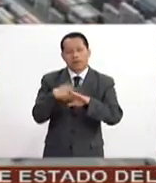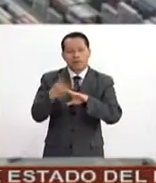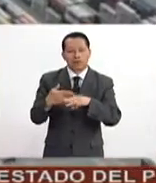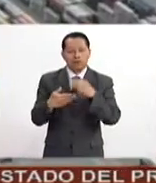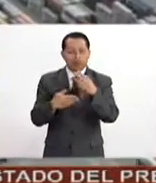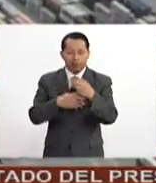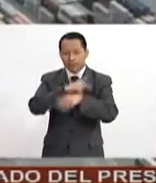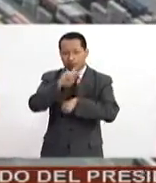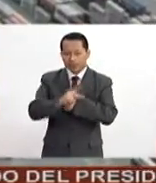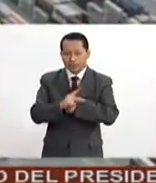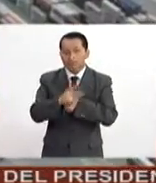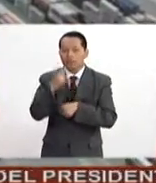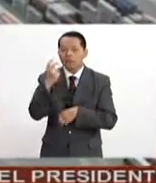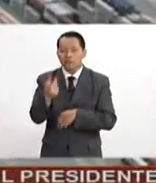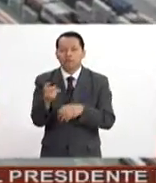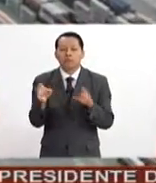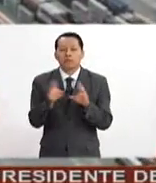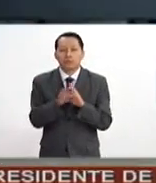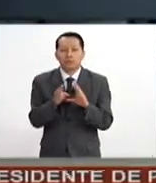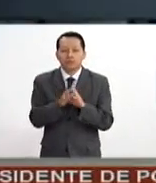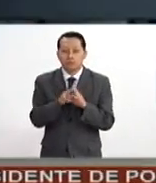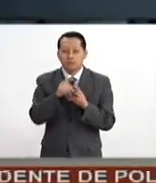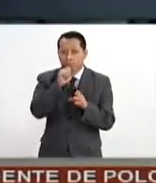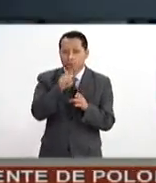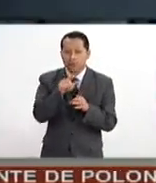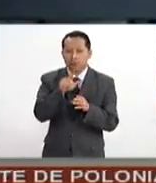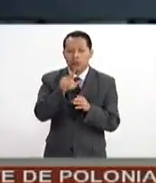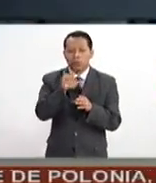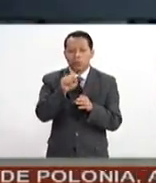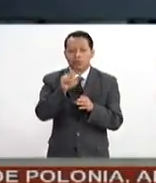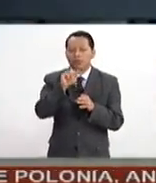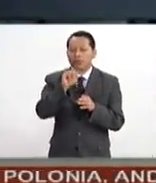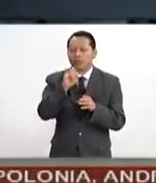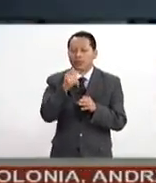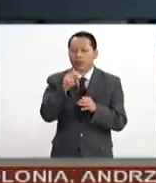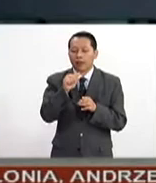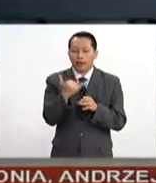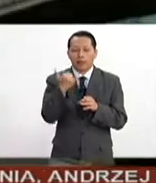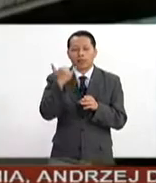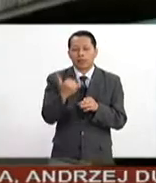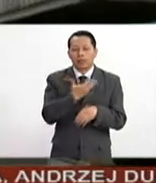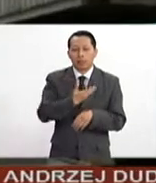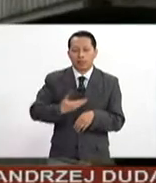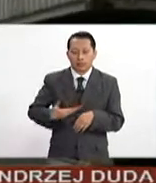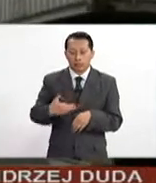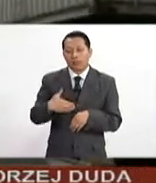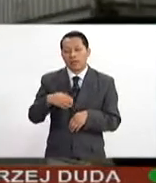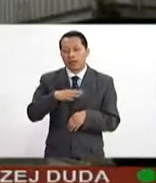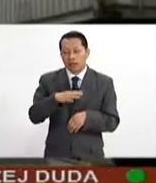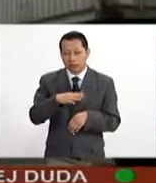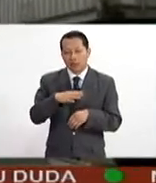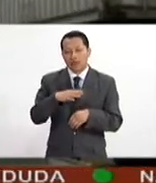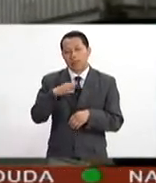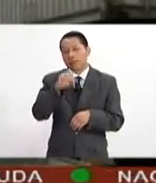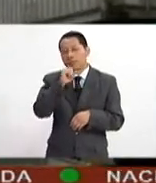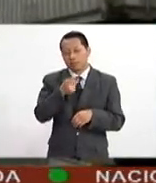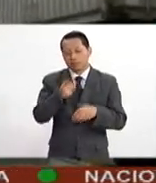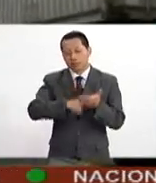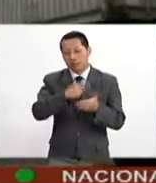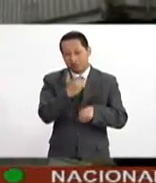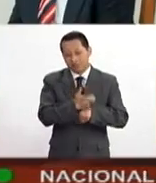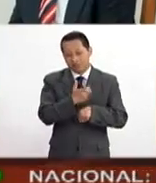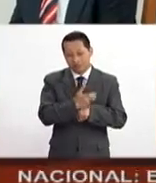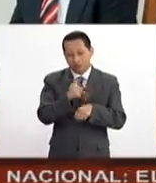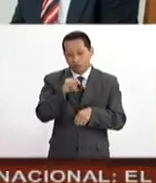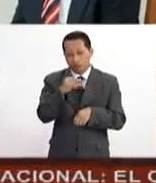3 países. Esto consideraron Luis Videgaray, el canciller de México, y el presidente de la Cámara de Comercio de los Estados Unidos,